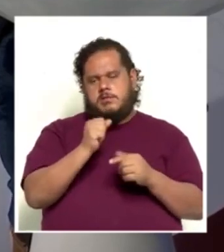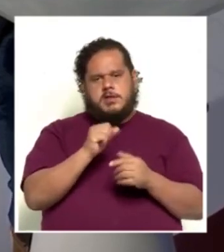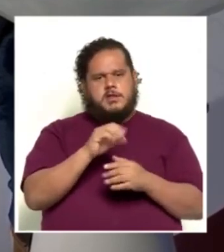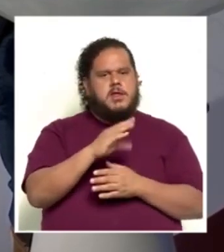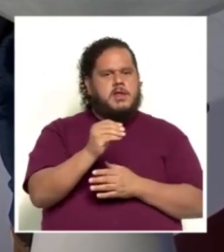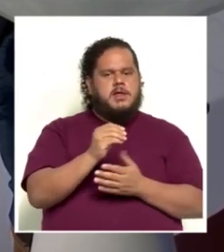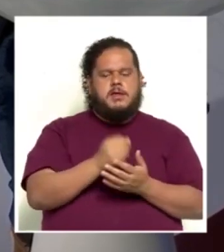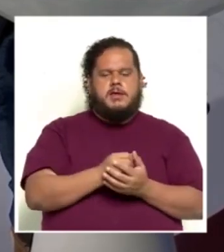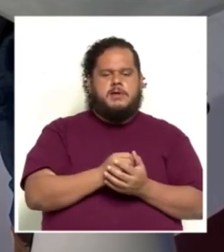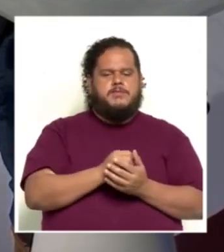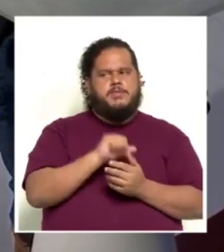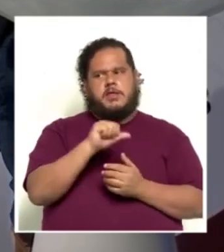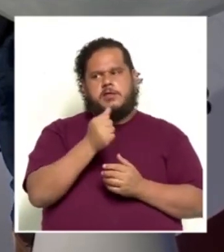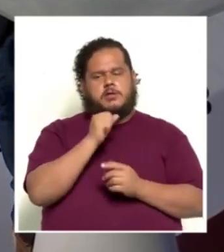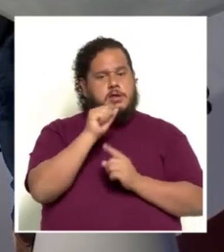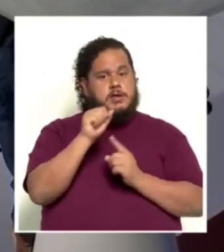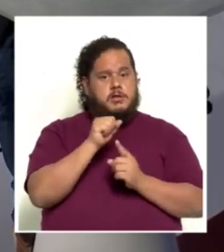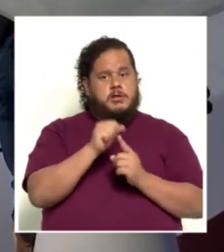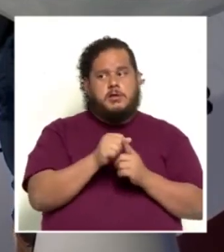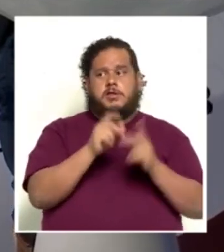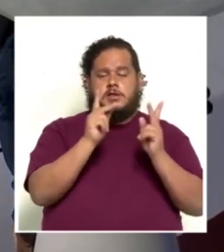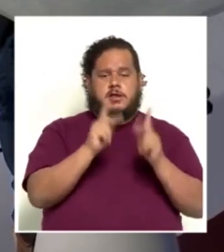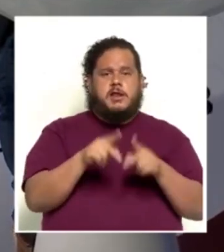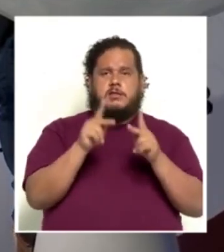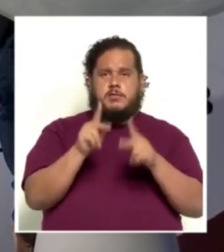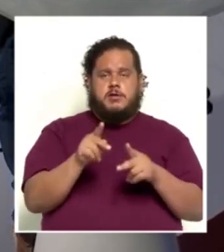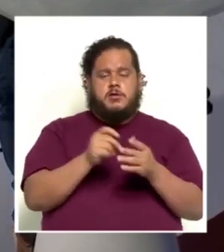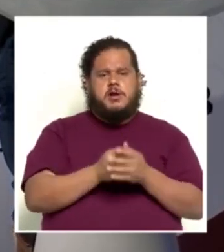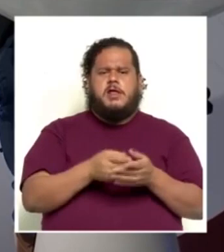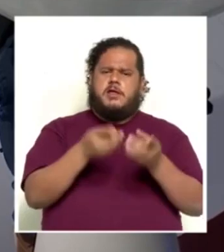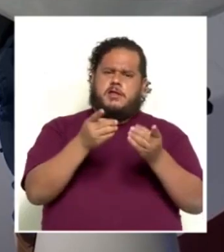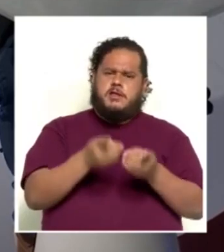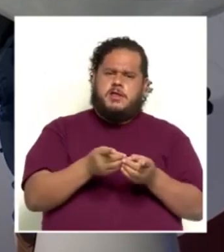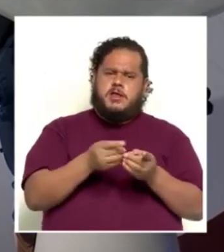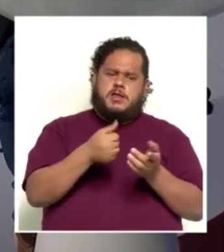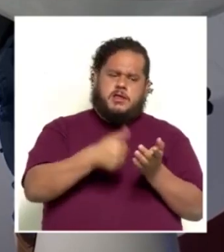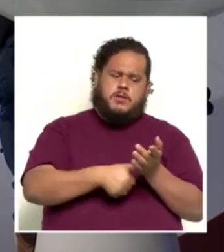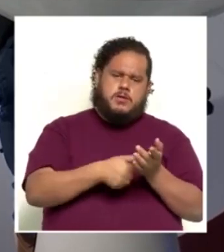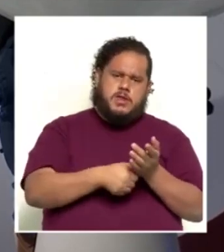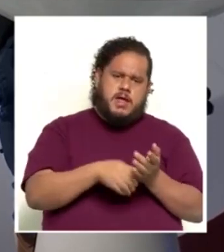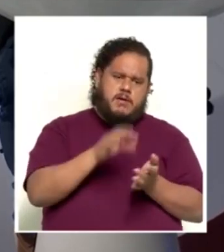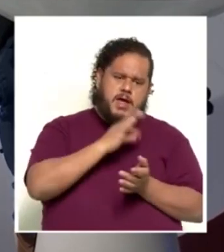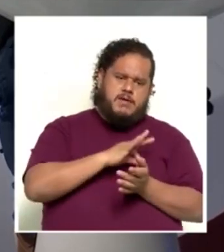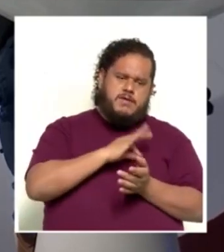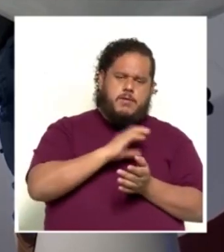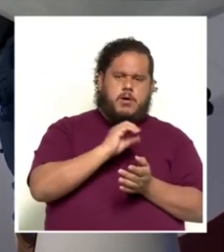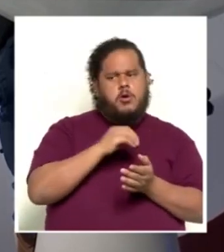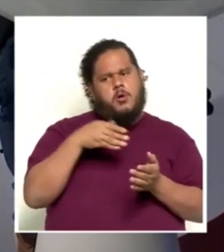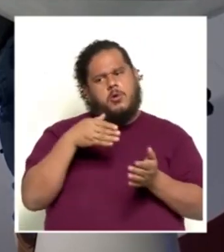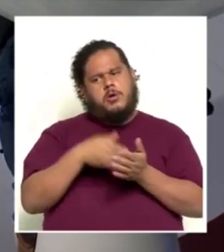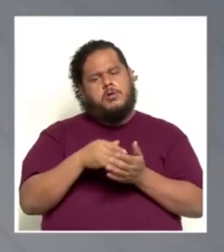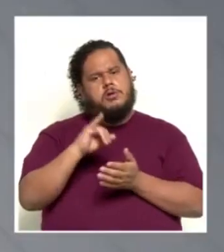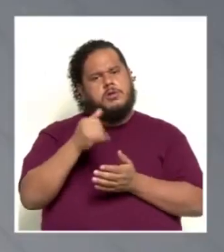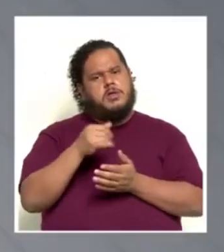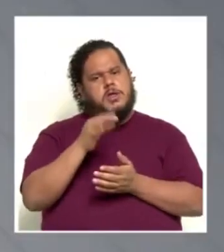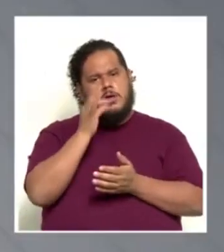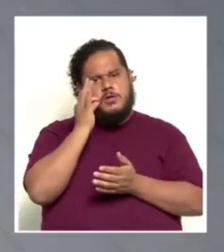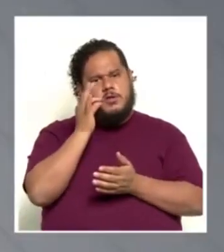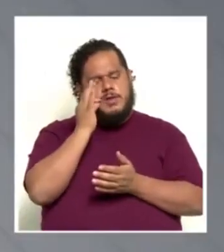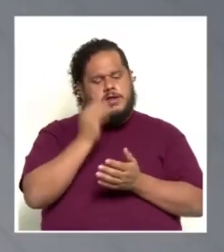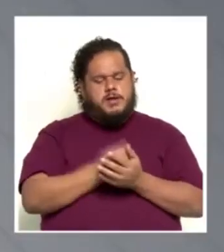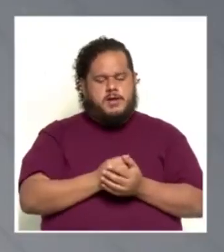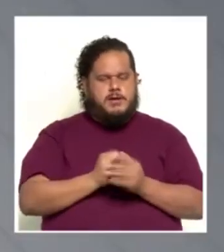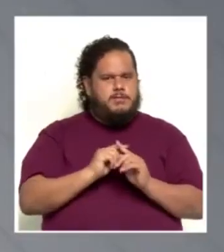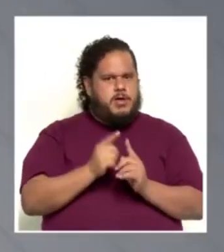demás situaciones, que la gente decidía si votaba a favor o en contra de José María, pero nunca